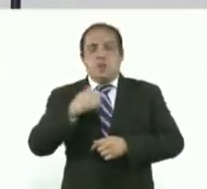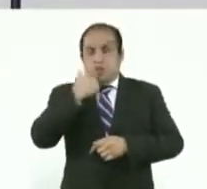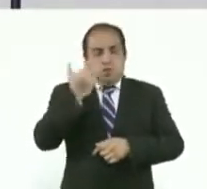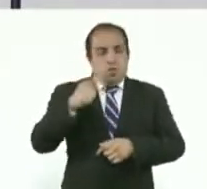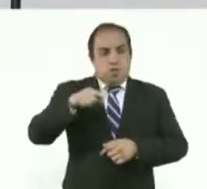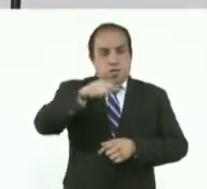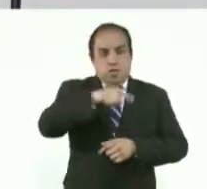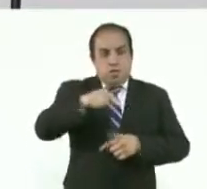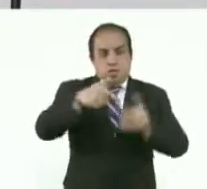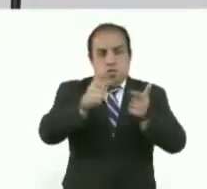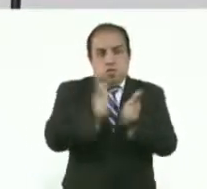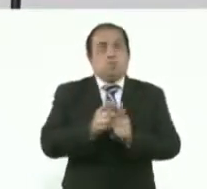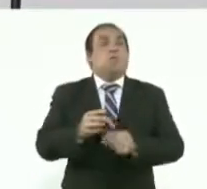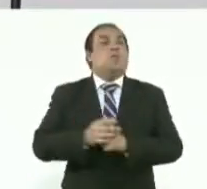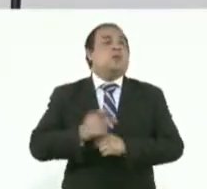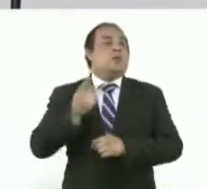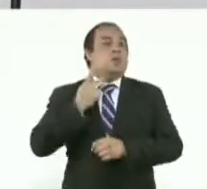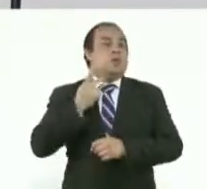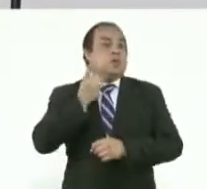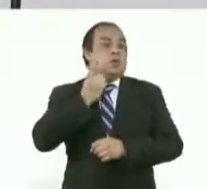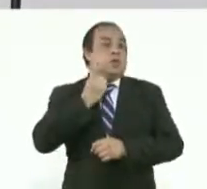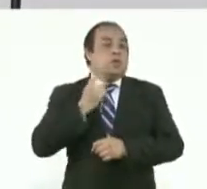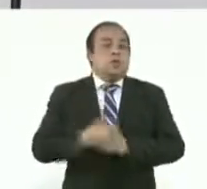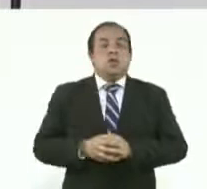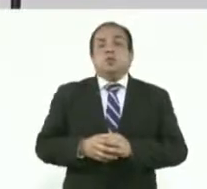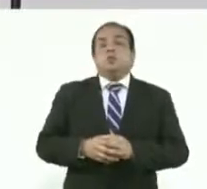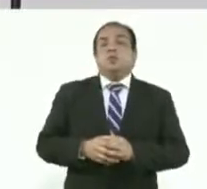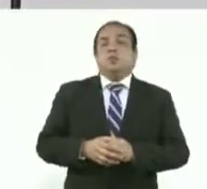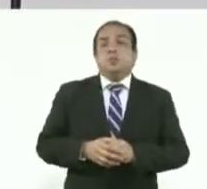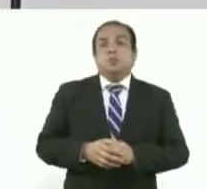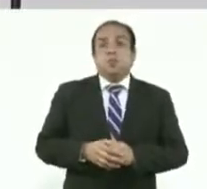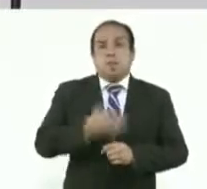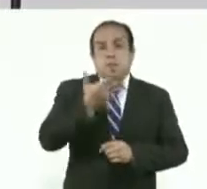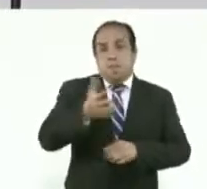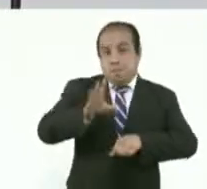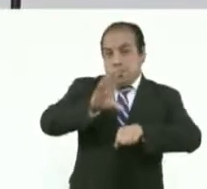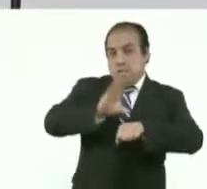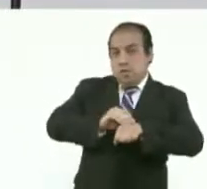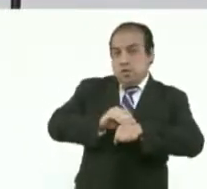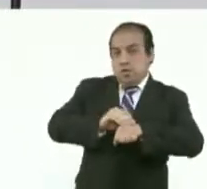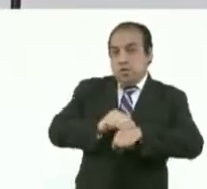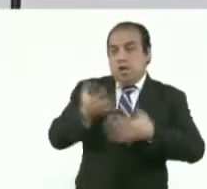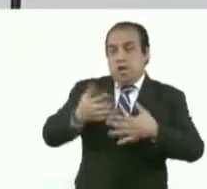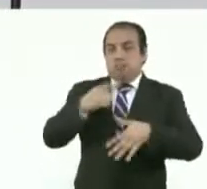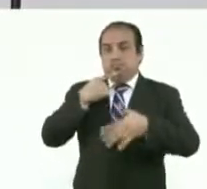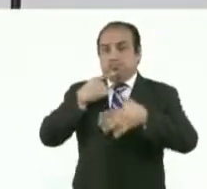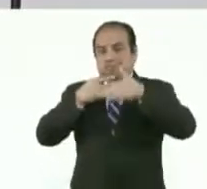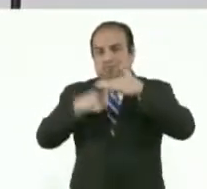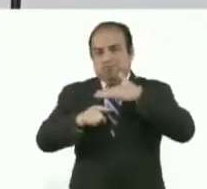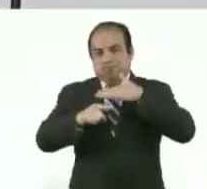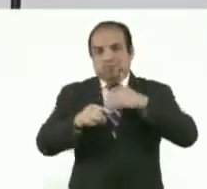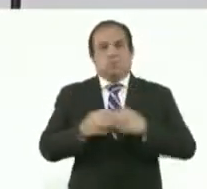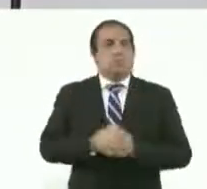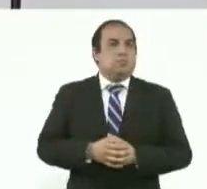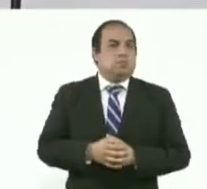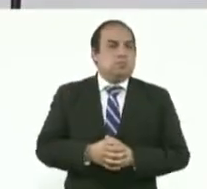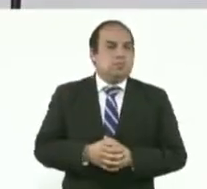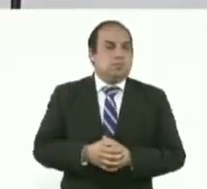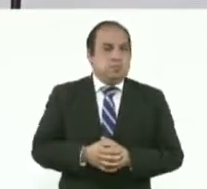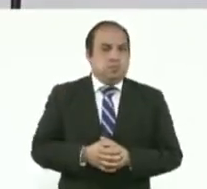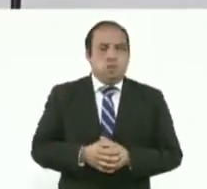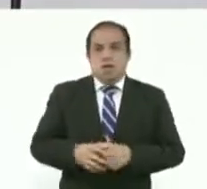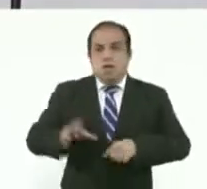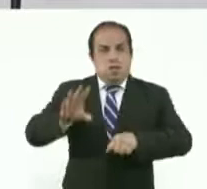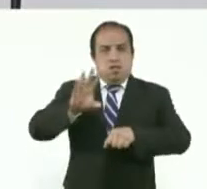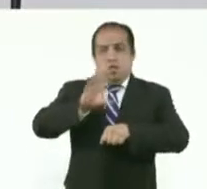diputados, este grupo de diputados pidan licencia y en respuesta pues hacen un reclamo precisamente de que no les